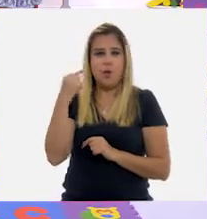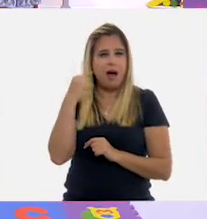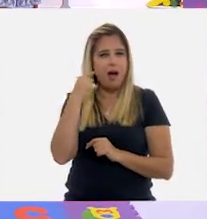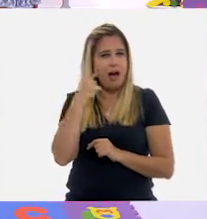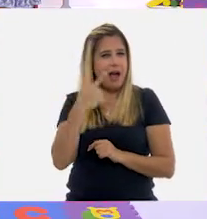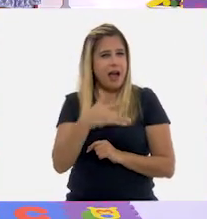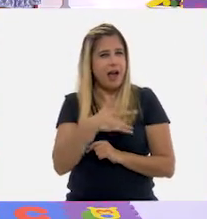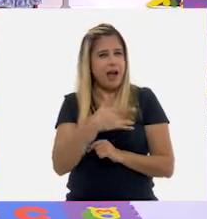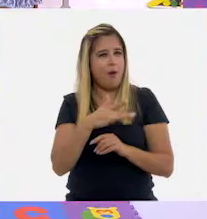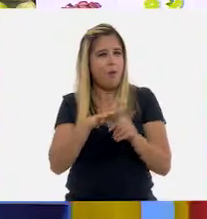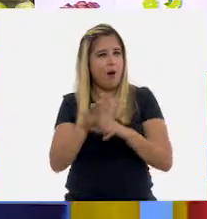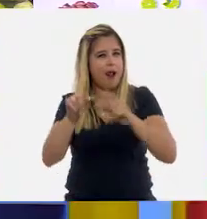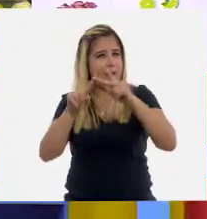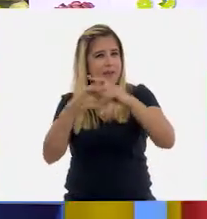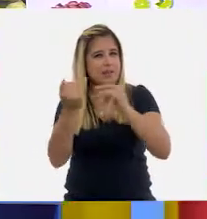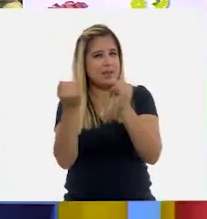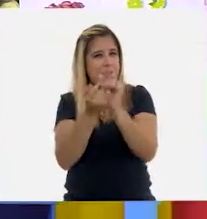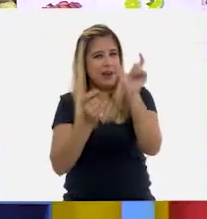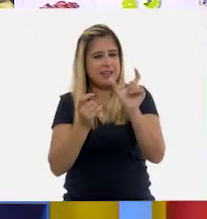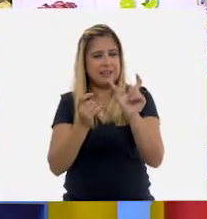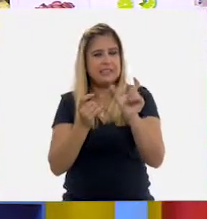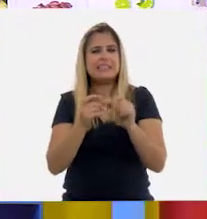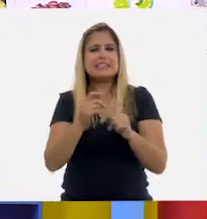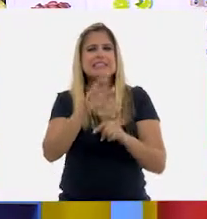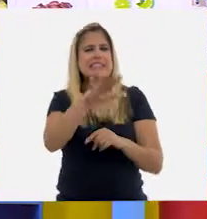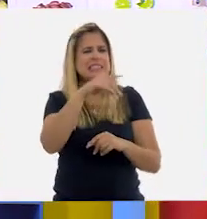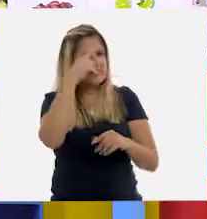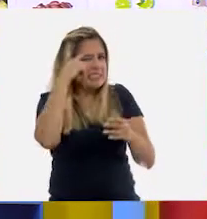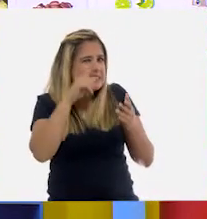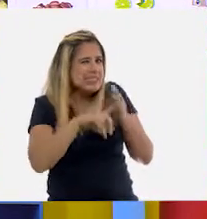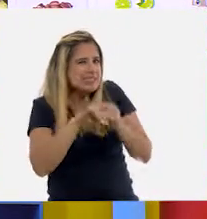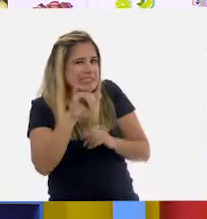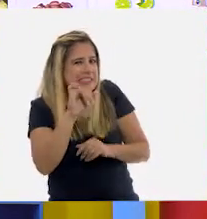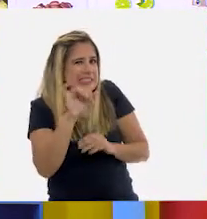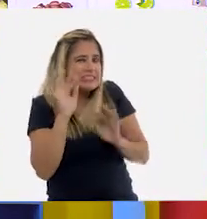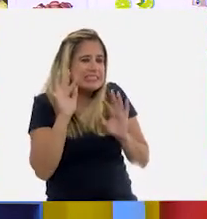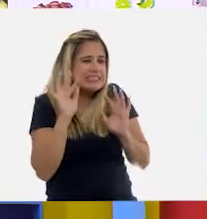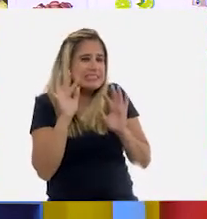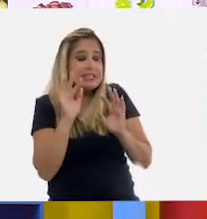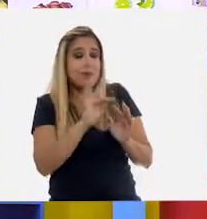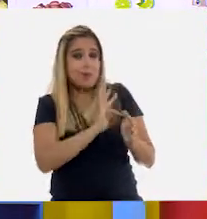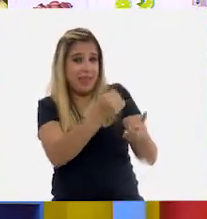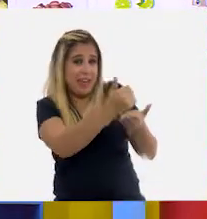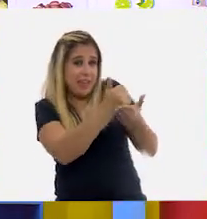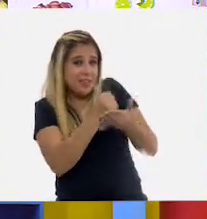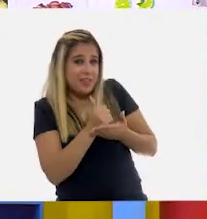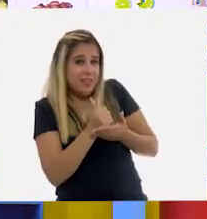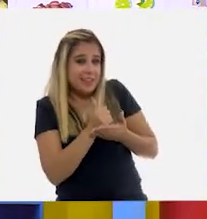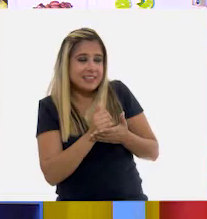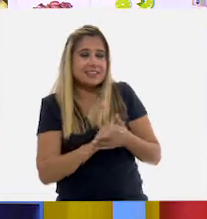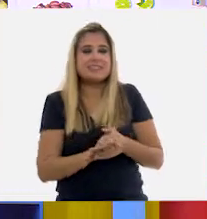cuáles son las que inician igual? Sí, creo que sí. A ver. A ver, ¿no, ¿nos puedes ayudar, por favor?